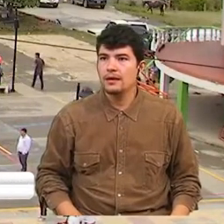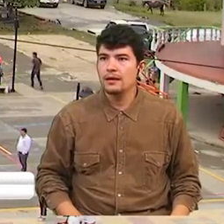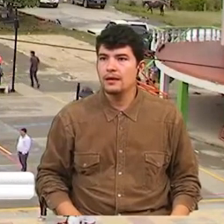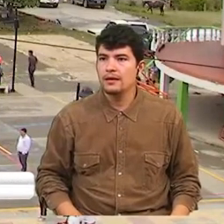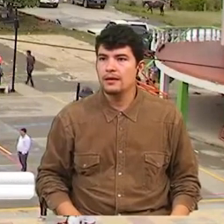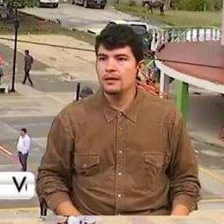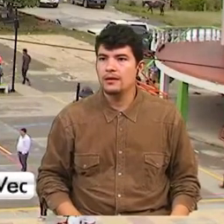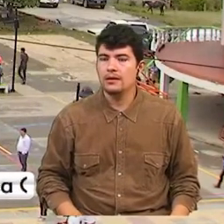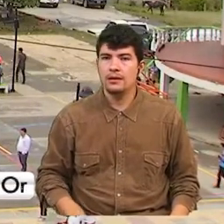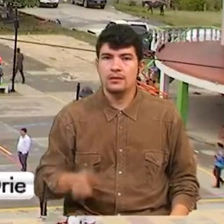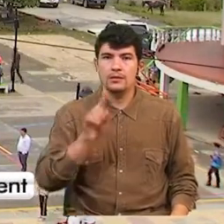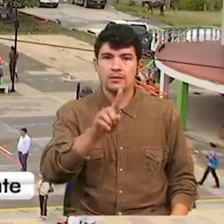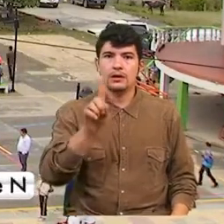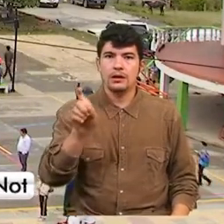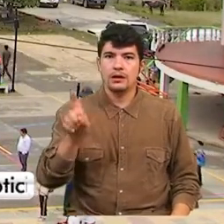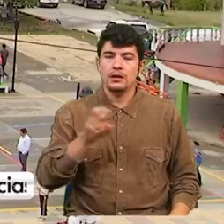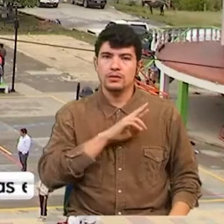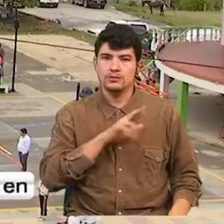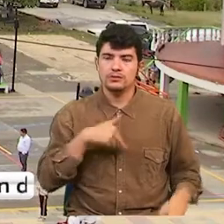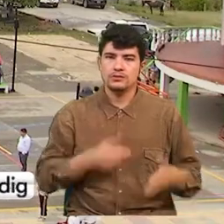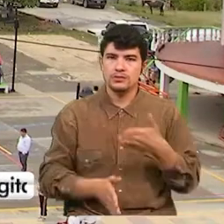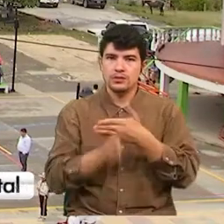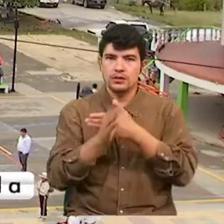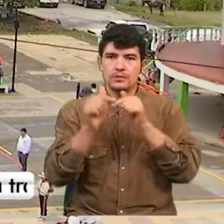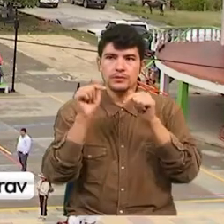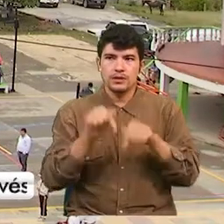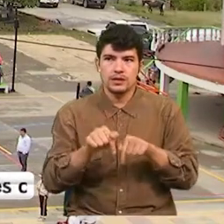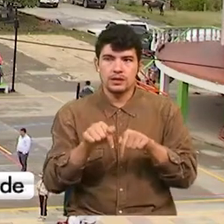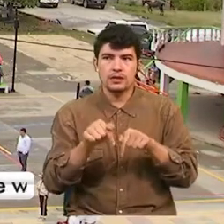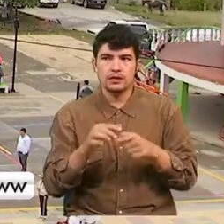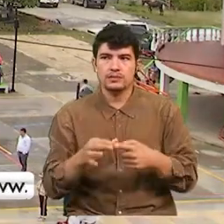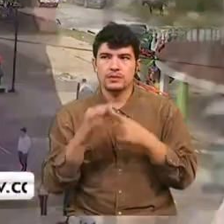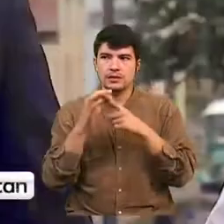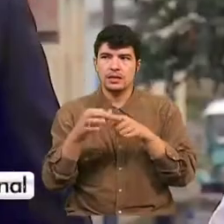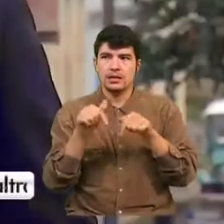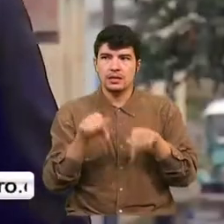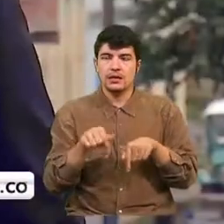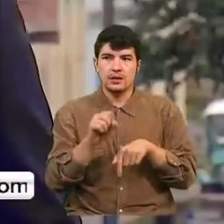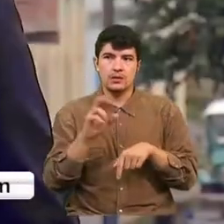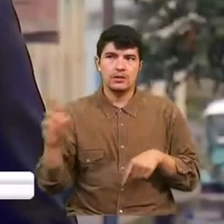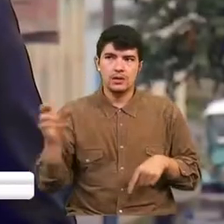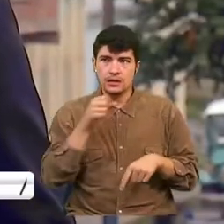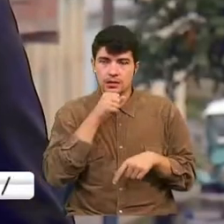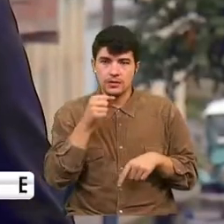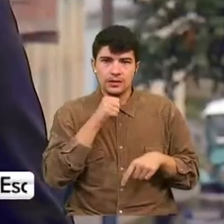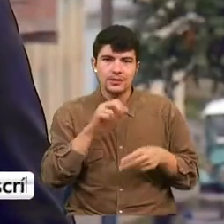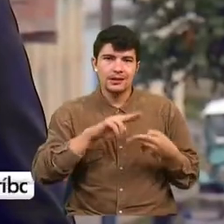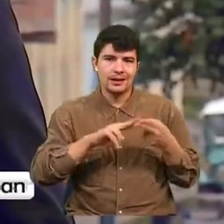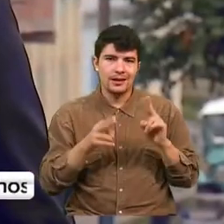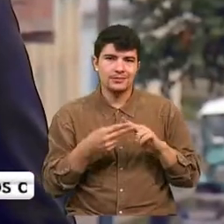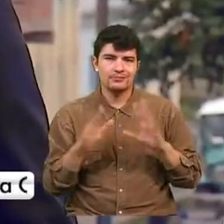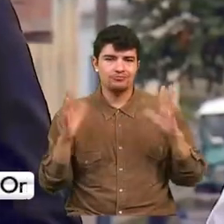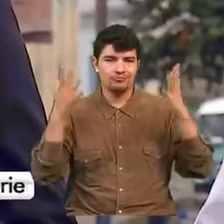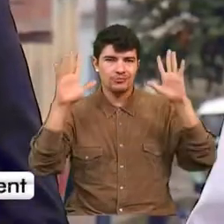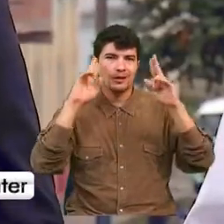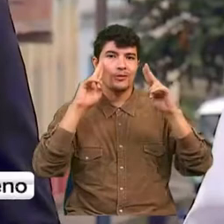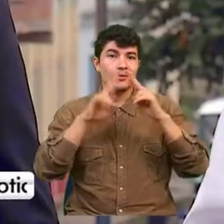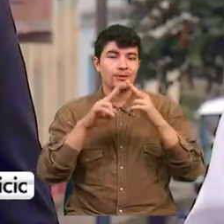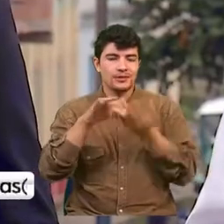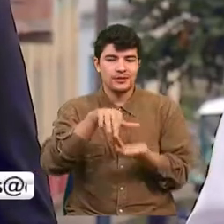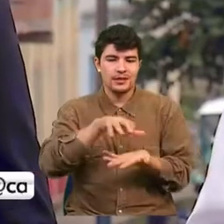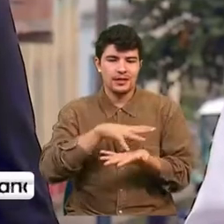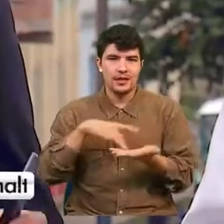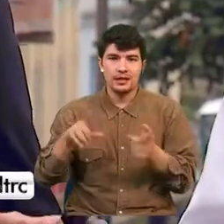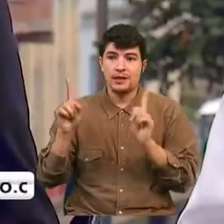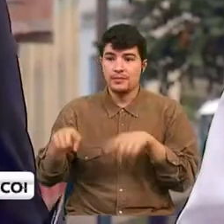Una de la tarde, 16 minutos, continuamos en esta emisión en vivo y en directo, cubrimiento especial de Oriente Noticias en el marco de esta expedición Santander. Y ya se encuentra